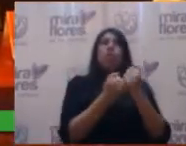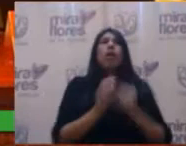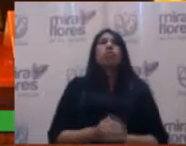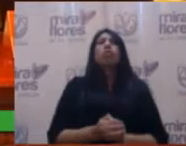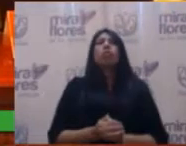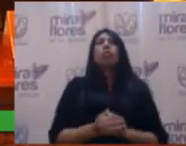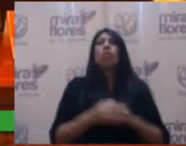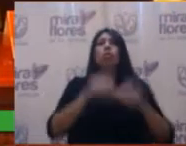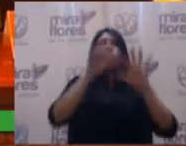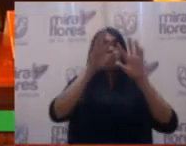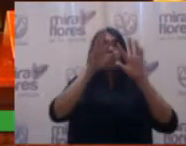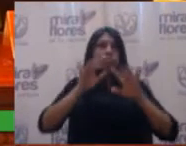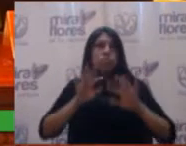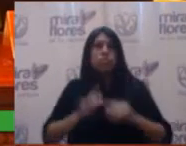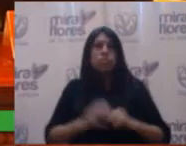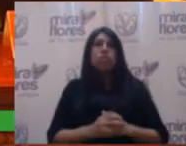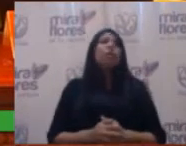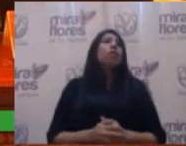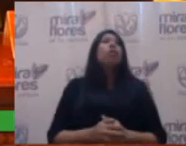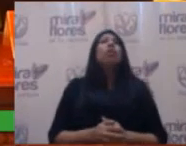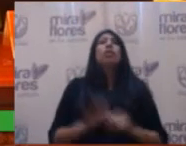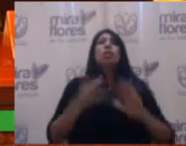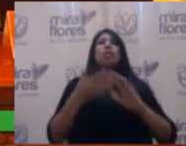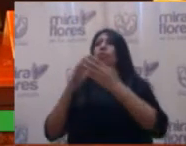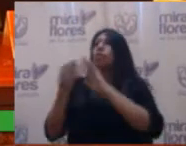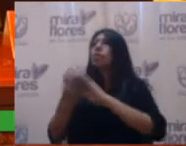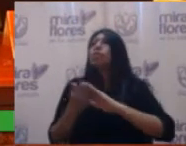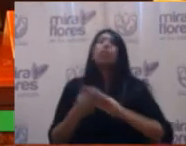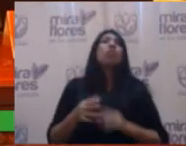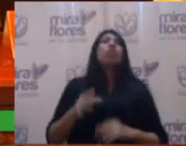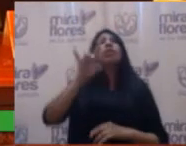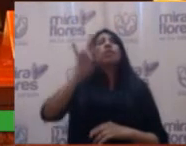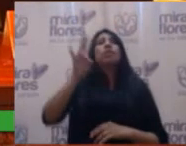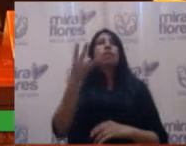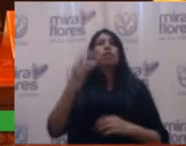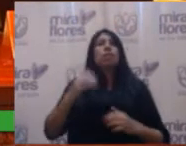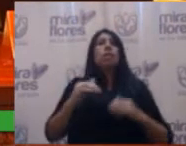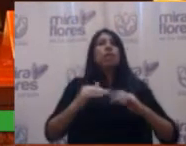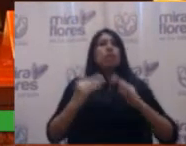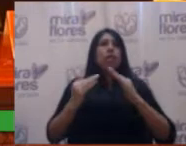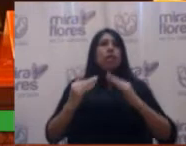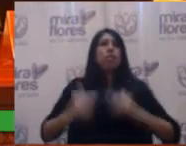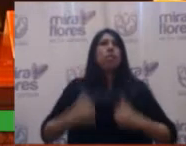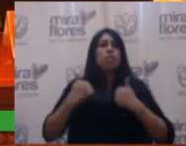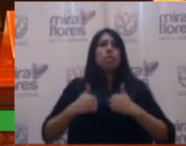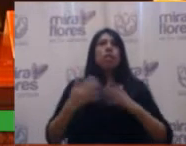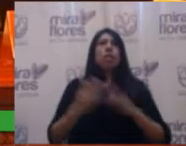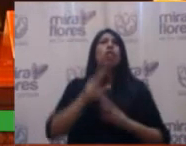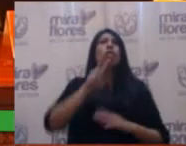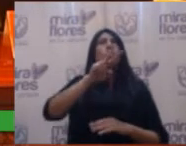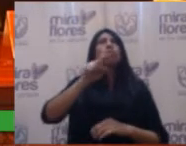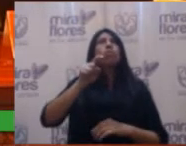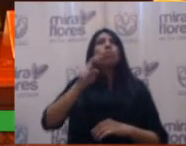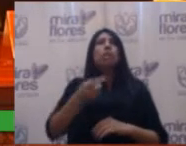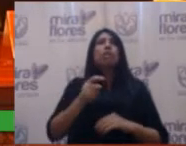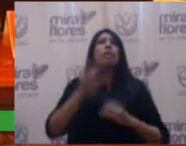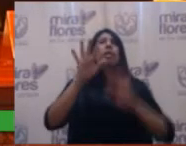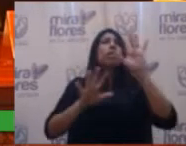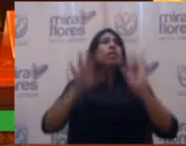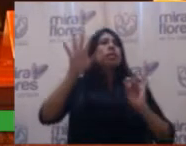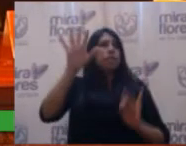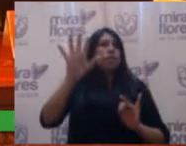nacionales, doceava de población, séptima de vivienda y tercera de comunicaciones indígenas 2017, entre el Instituto Nacional